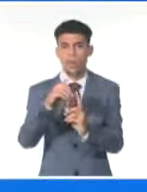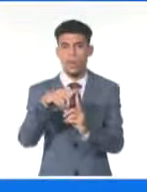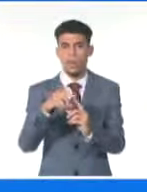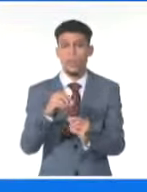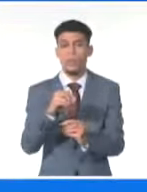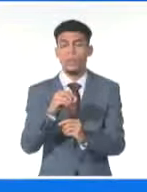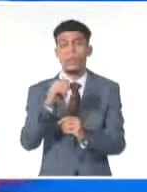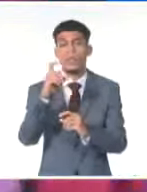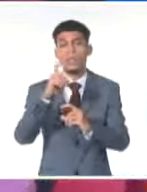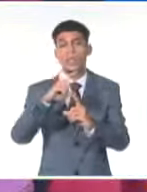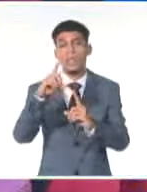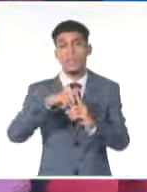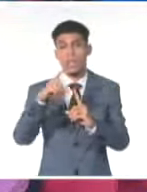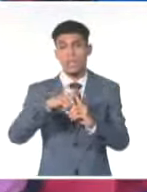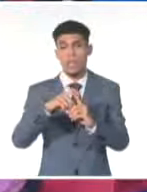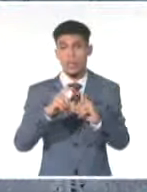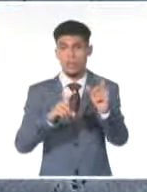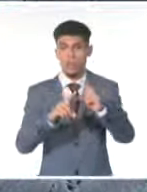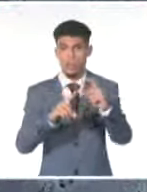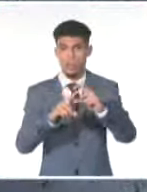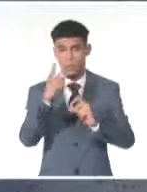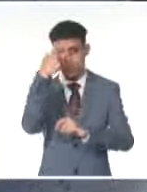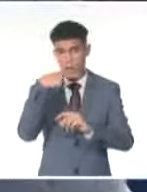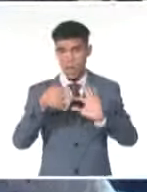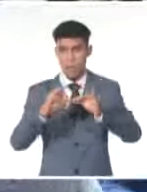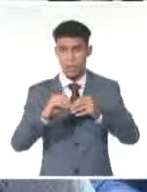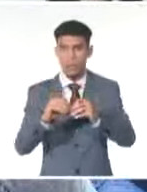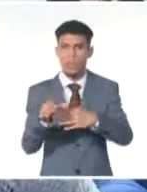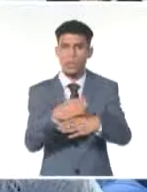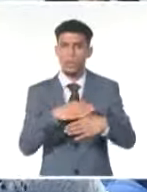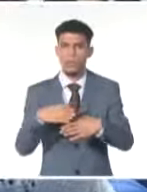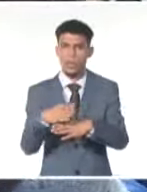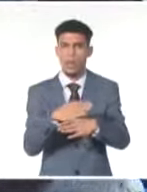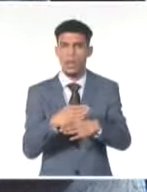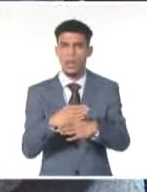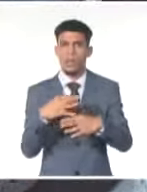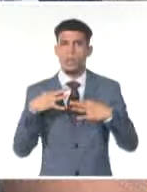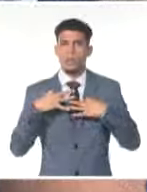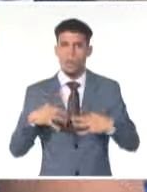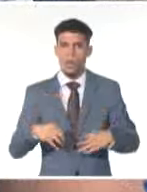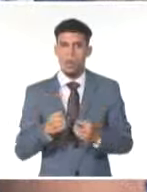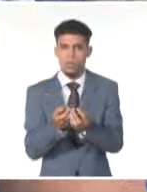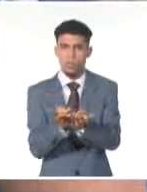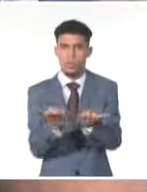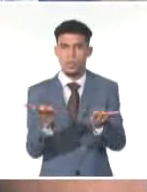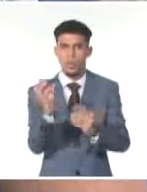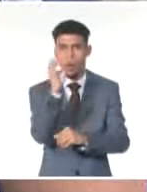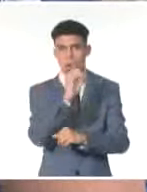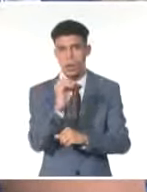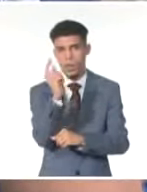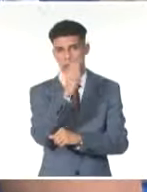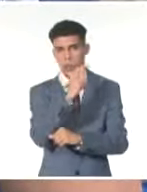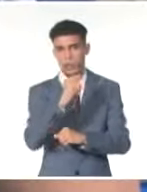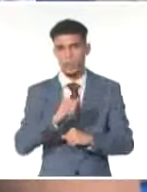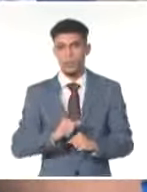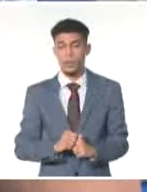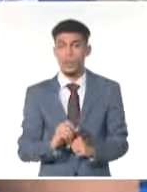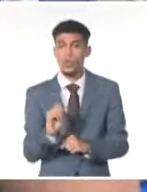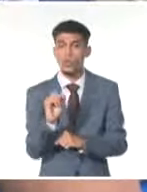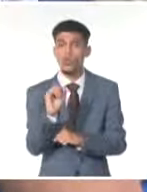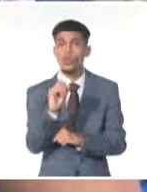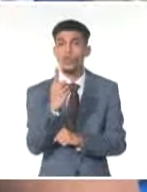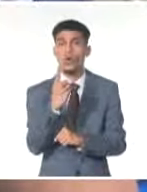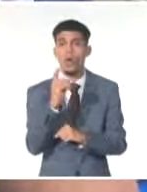de Trabajadores de Cuba en Artemisa recepciona donativos para enviar al oriente del país. Están haciendo donativos no solamente de las